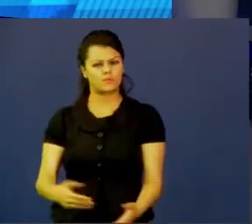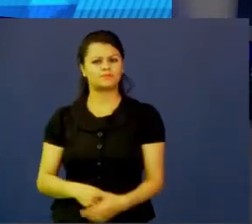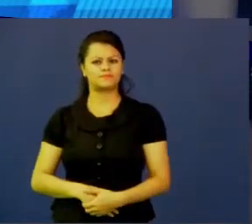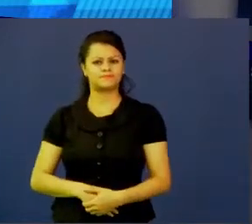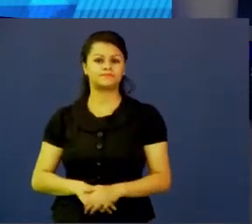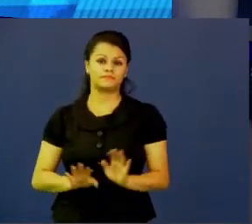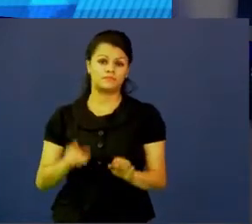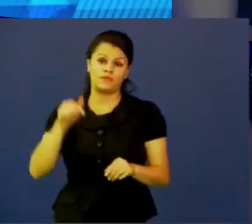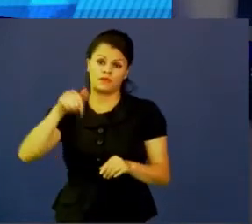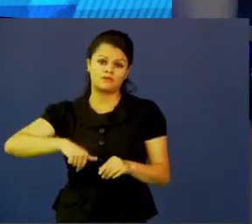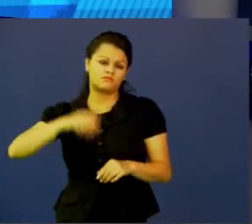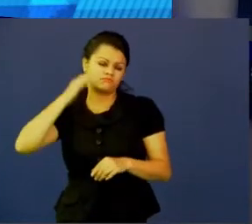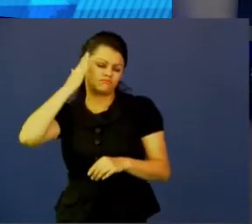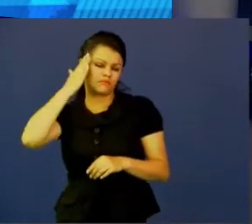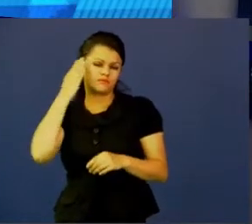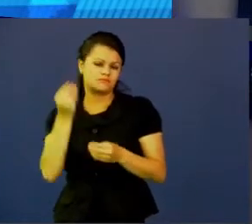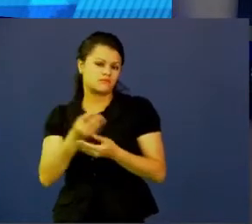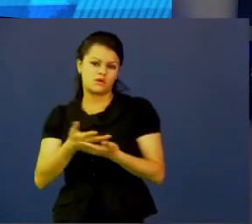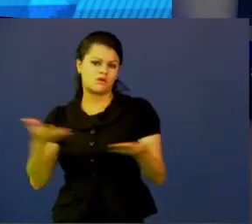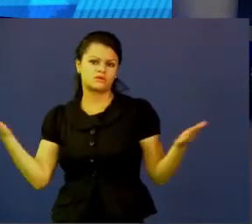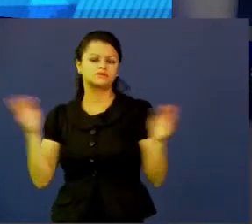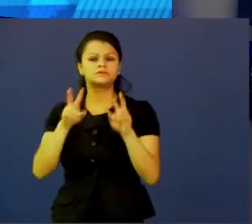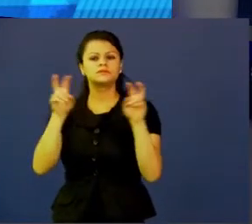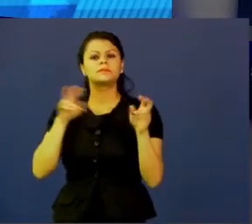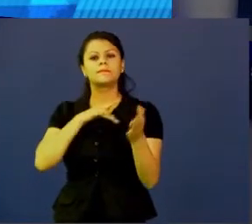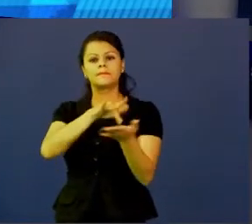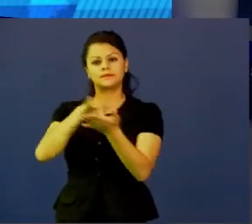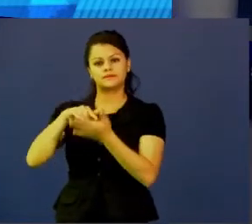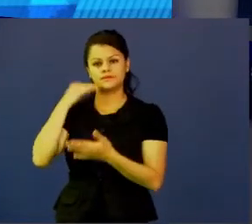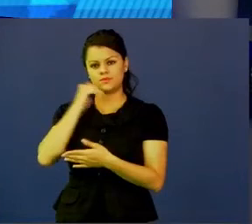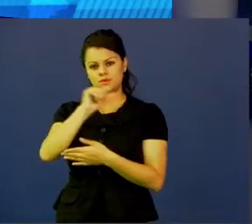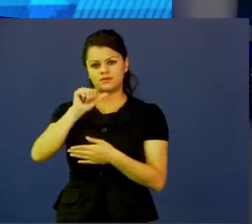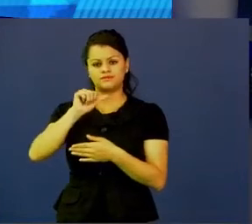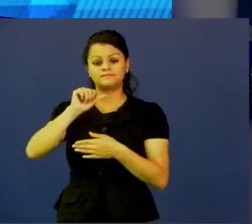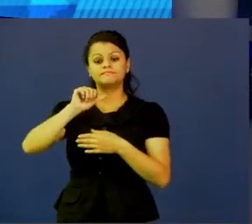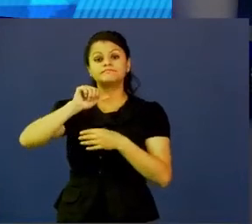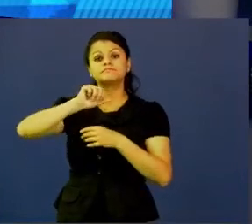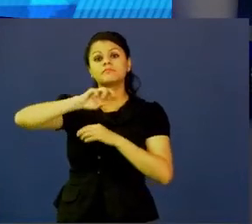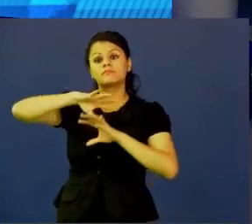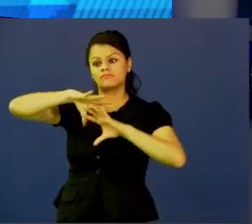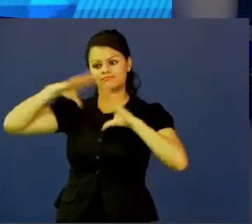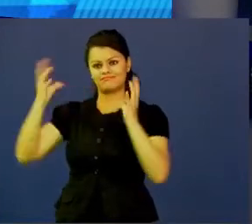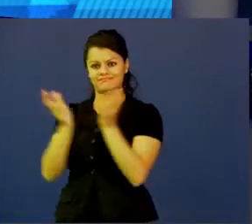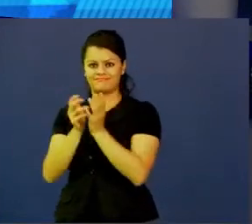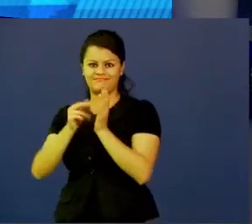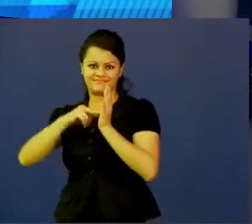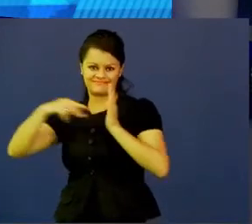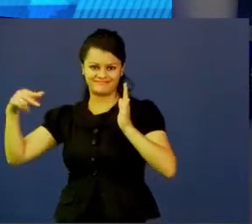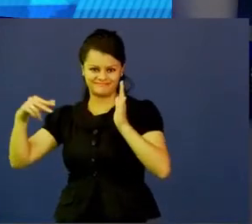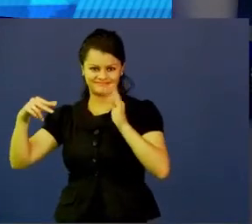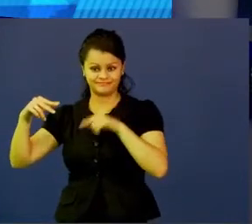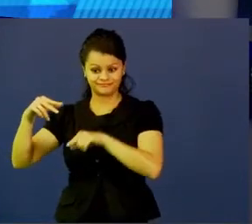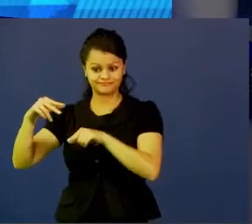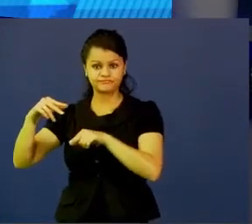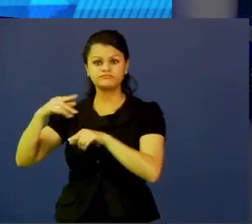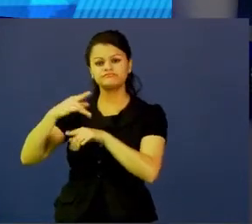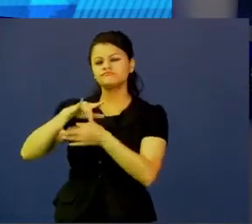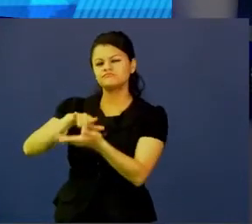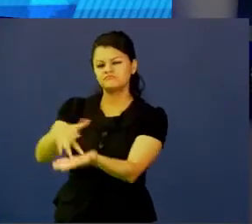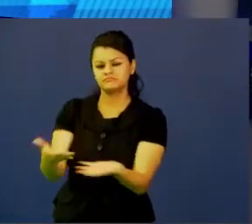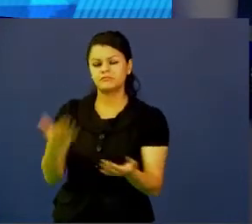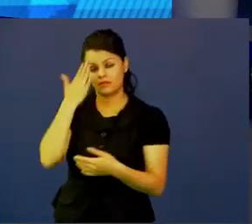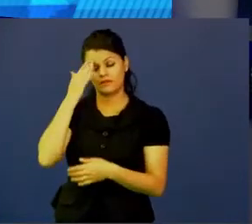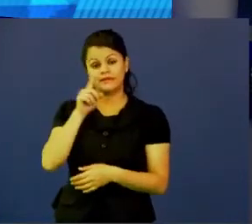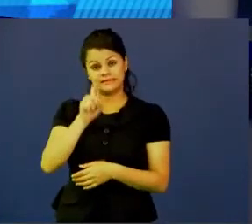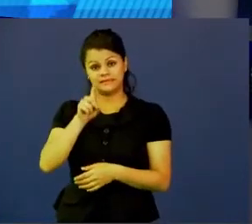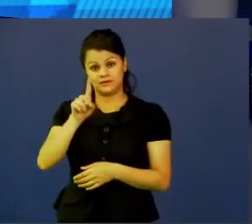sabemos, por ejemplo, varias cosas de la participación de las mujeres en el mundo de las TIC. Sabemos que el 61% de las personas